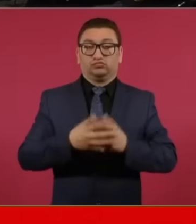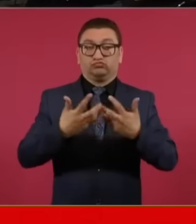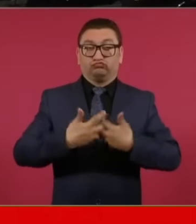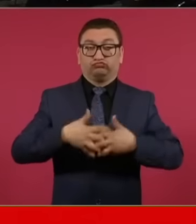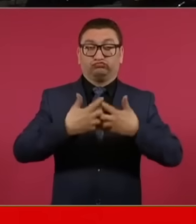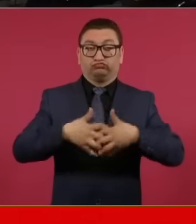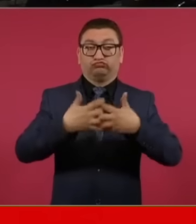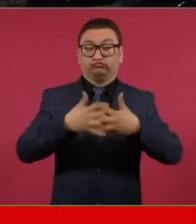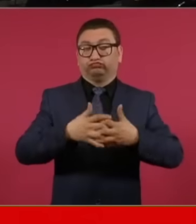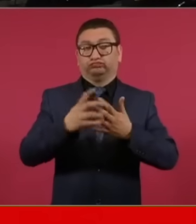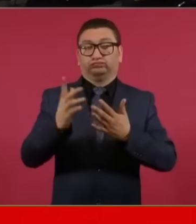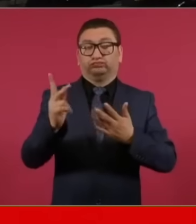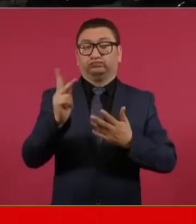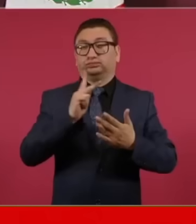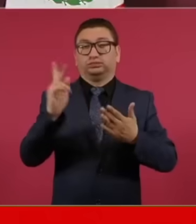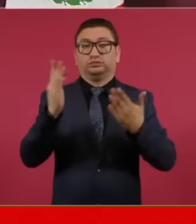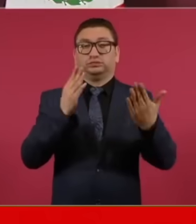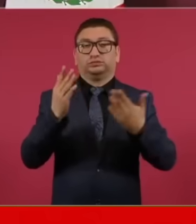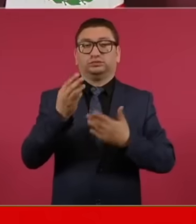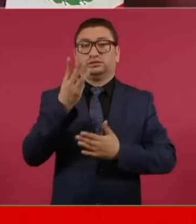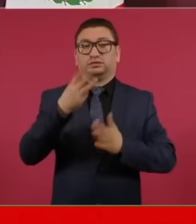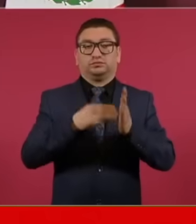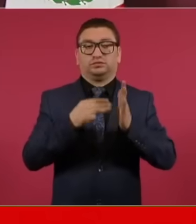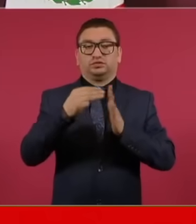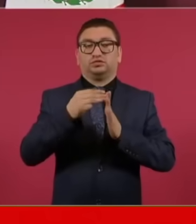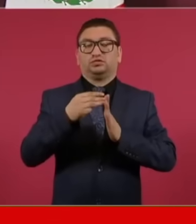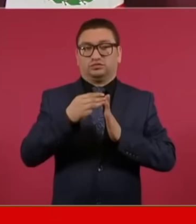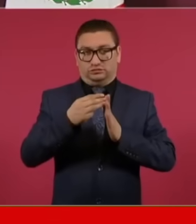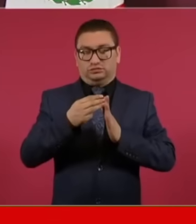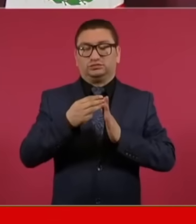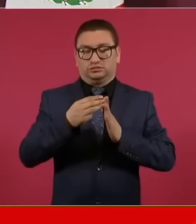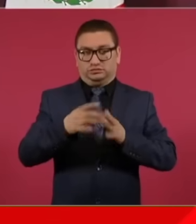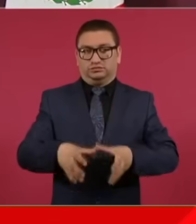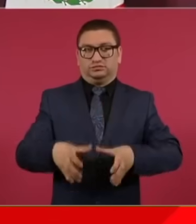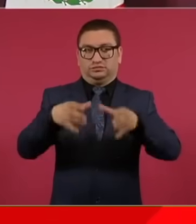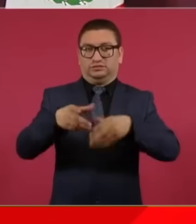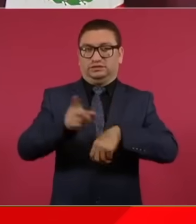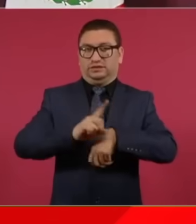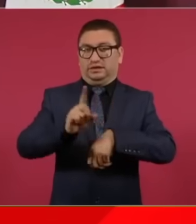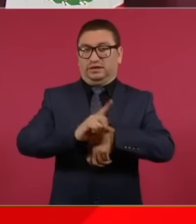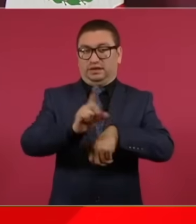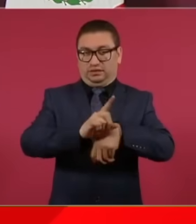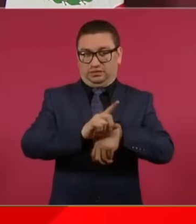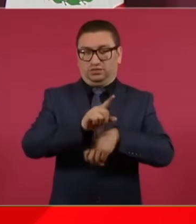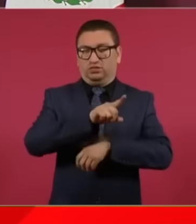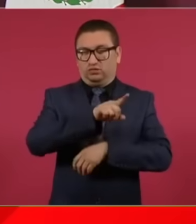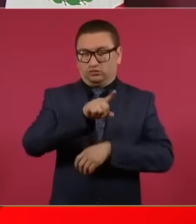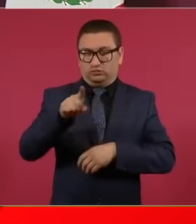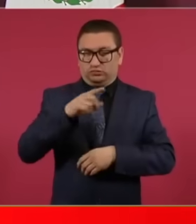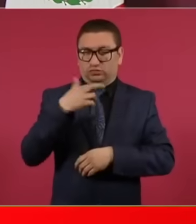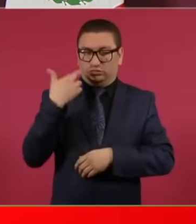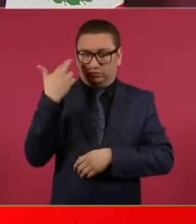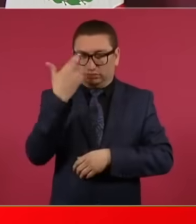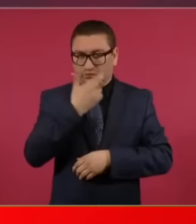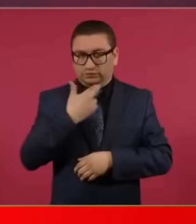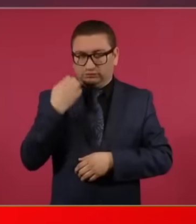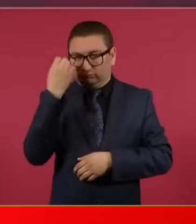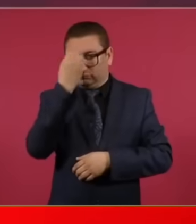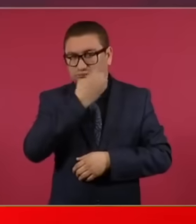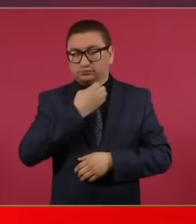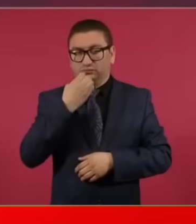producciones equivalentes a los 3 millones de barriles diarios. Si ustedes revisan